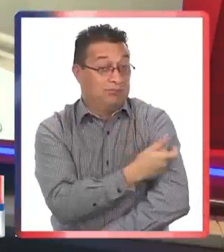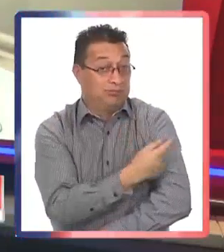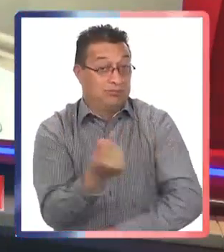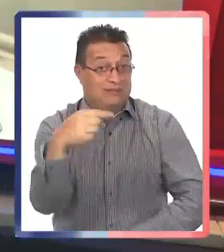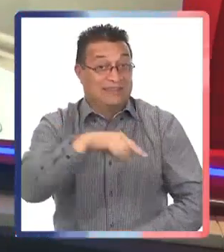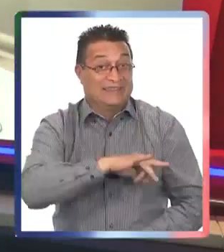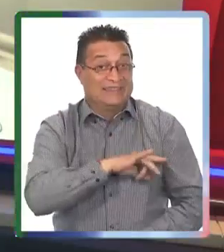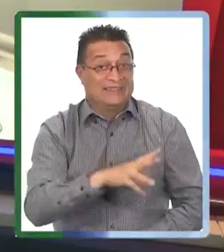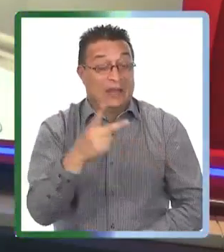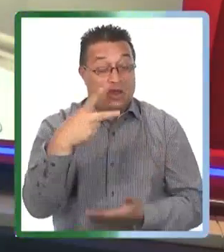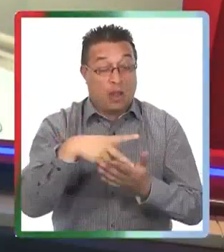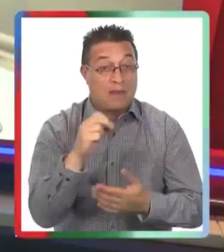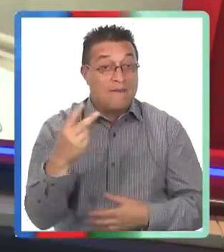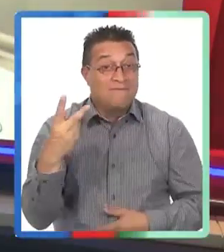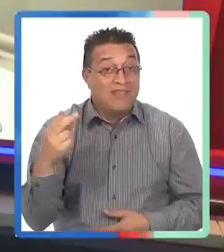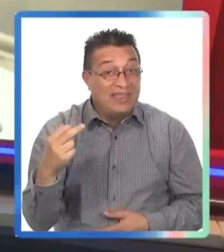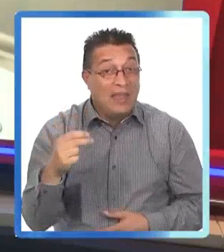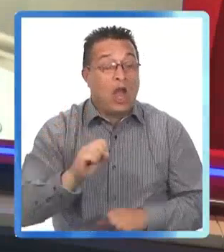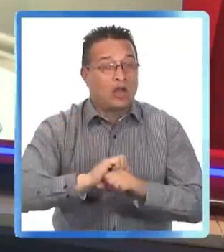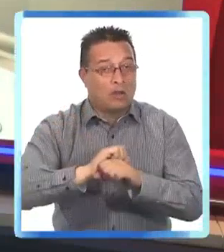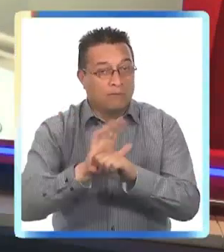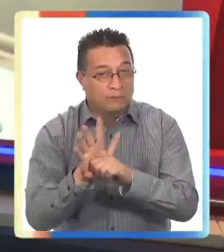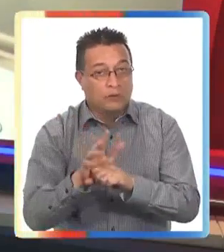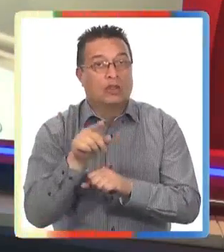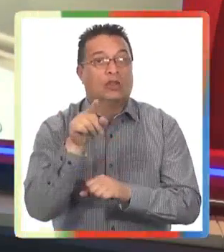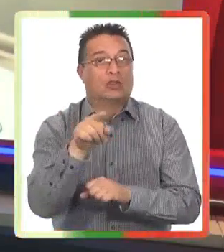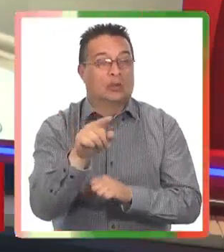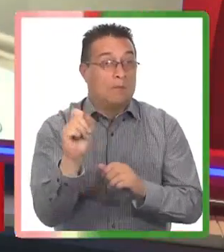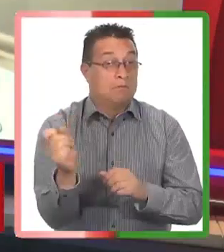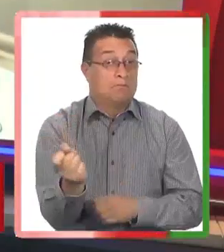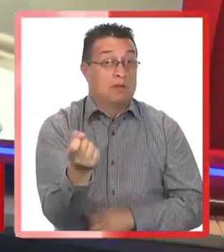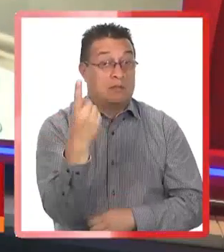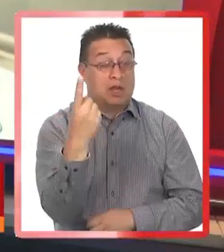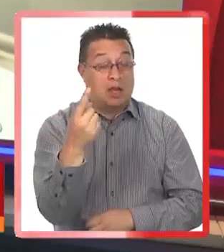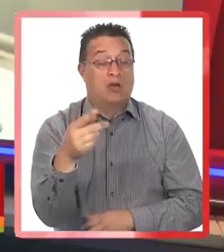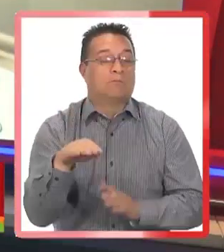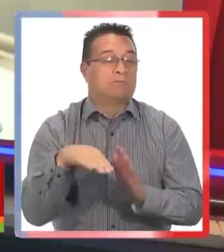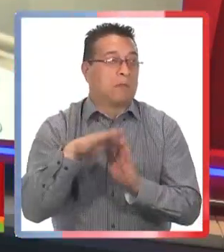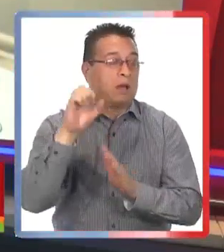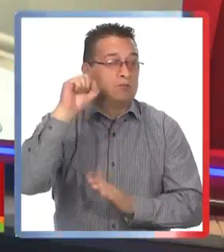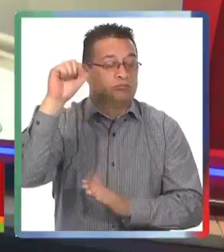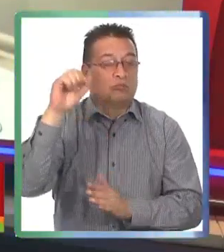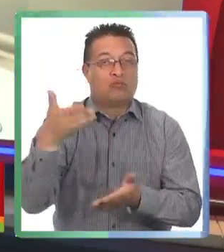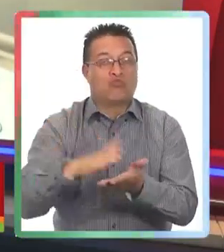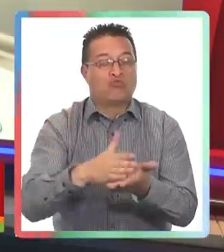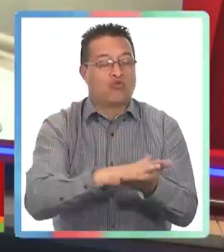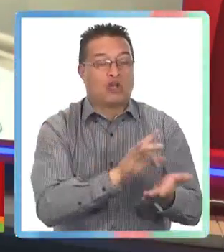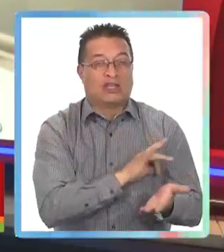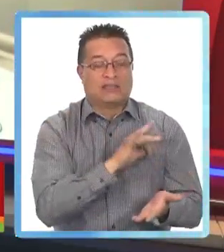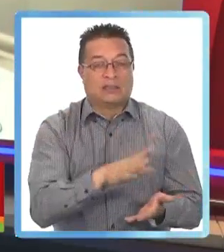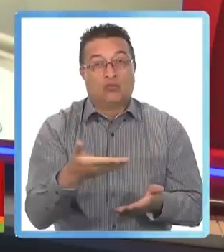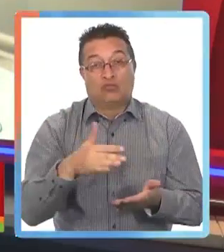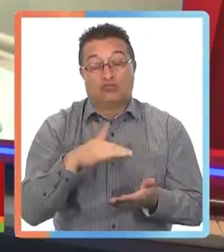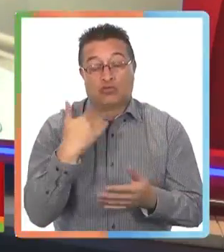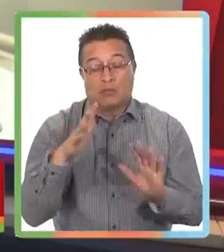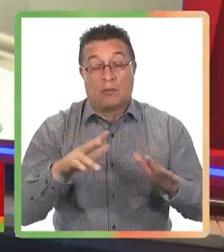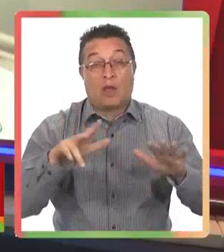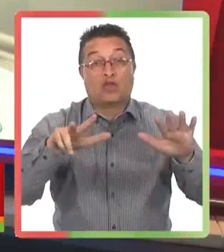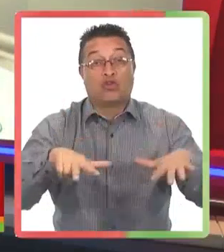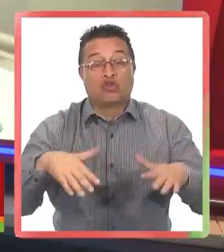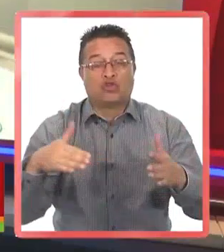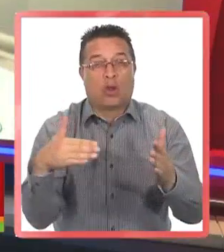vacunas a nuestro país, el año 2020, el COVID-19 se convirtió en la primera causa de muerte en Chile. Murieron